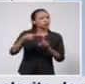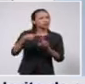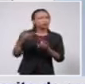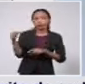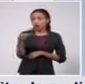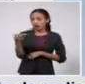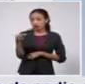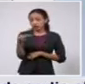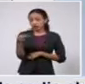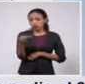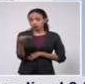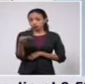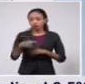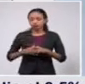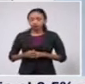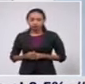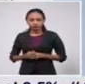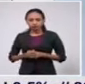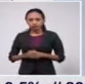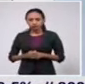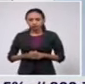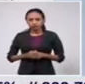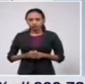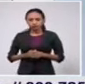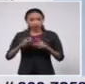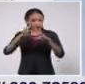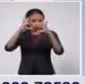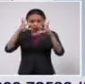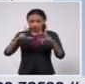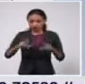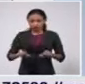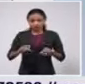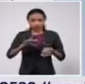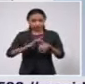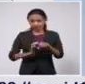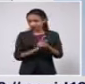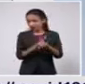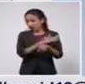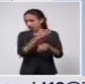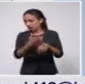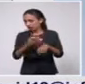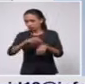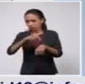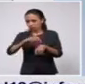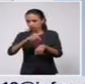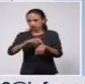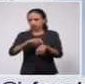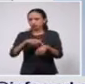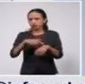y ya en Cuba se han diagnosticado un acumulado de